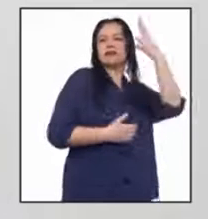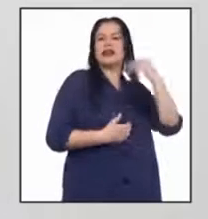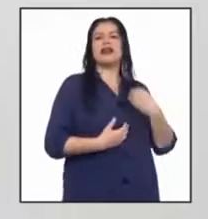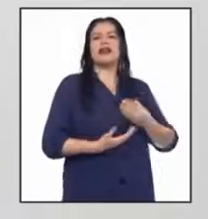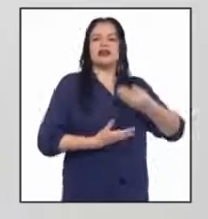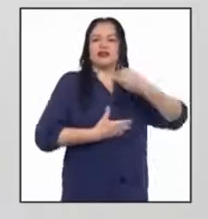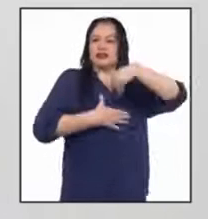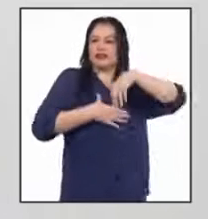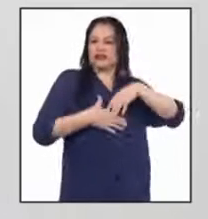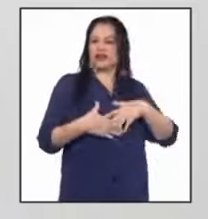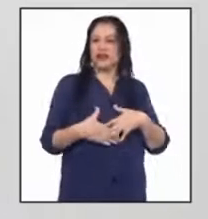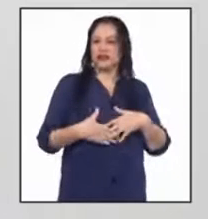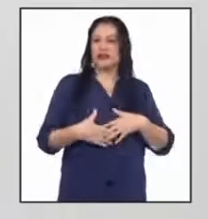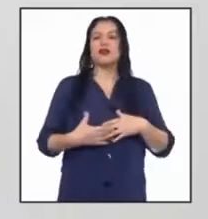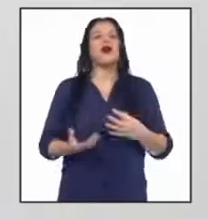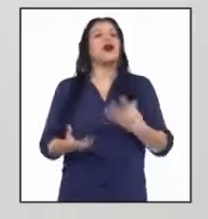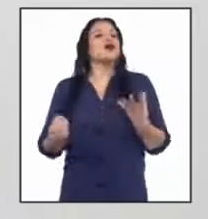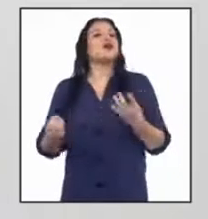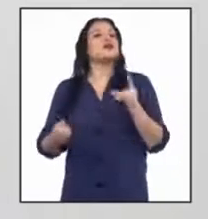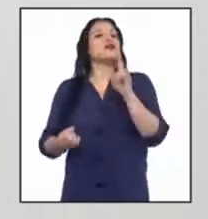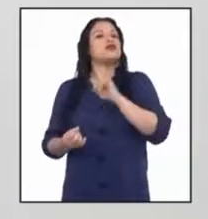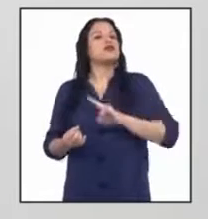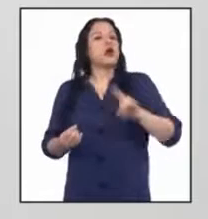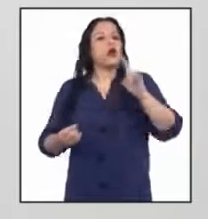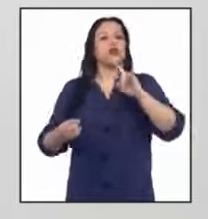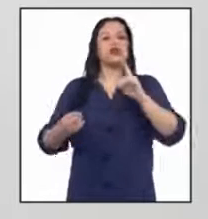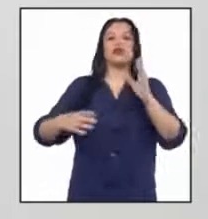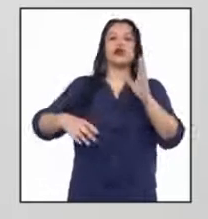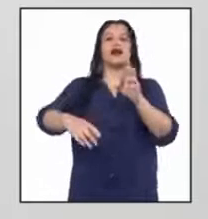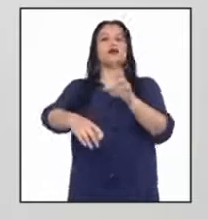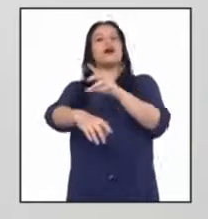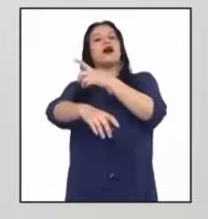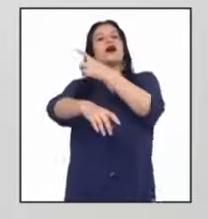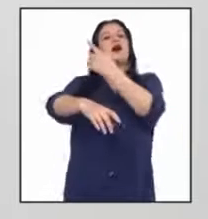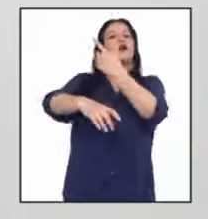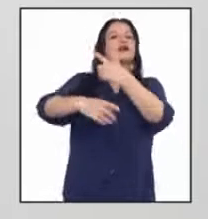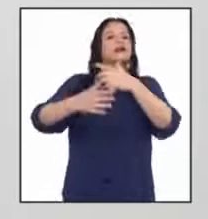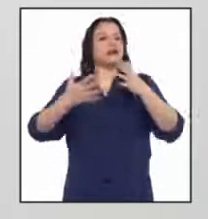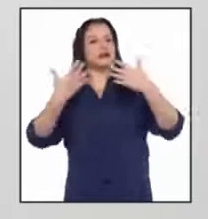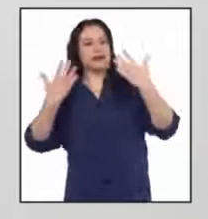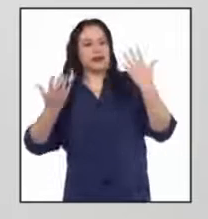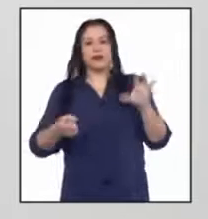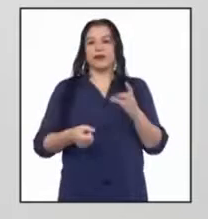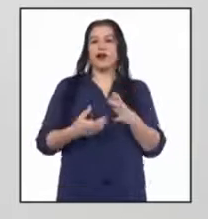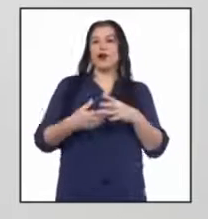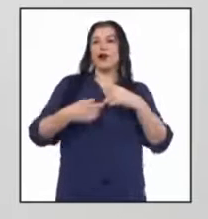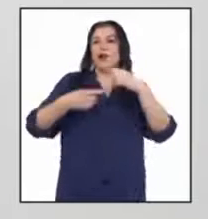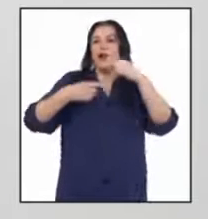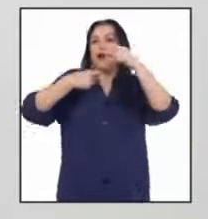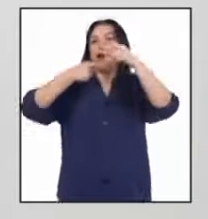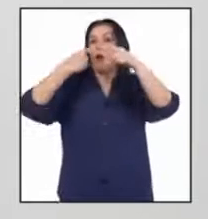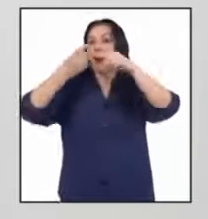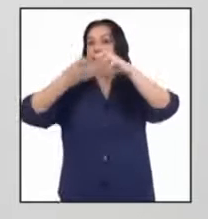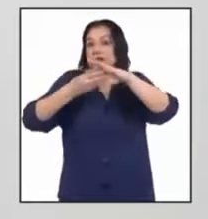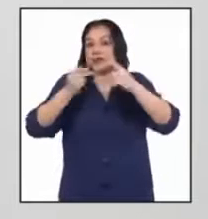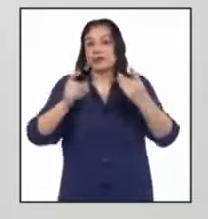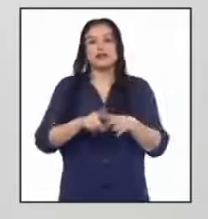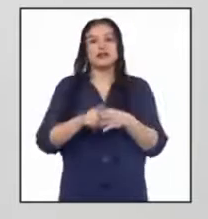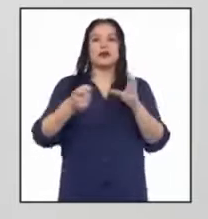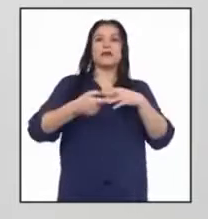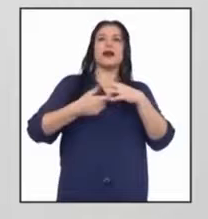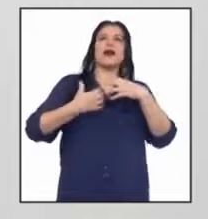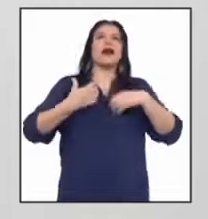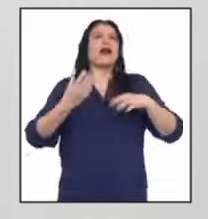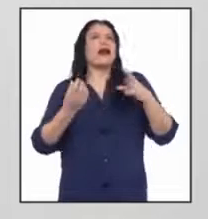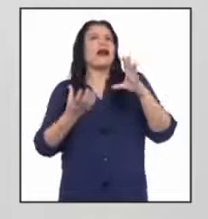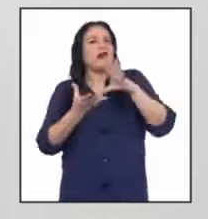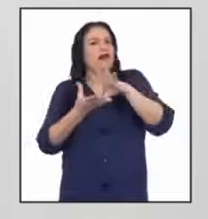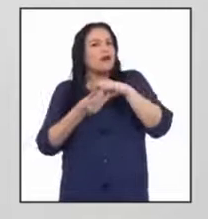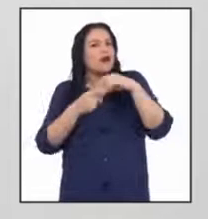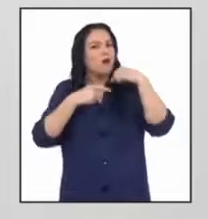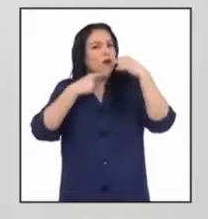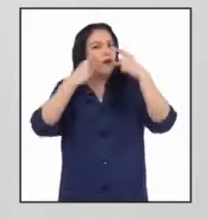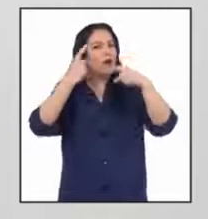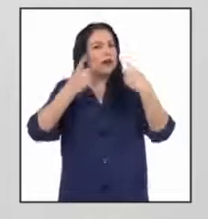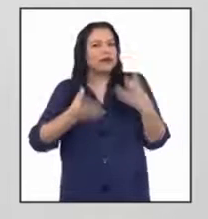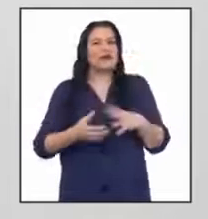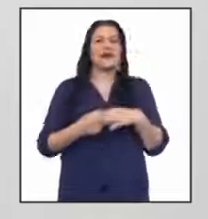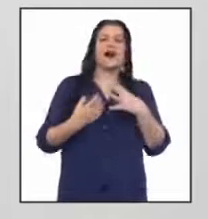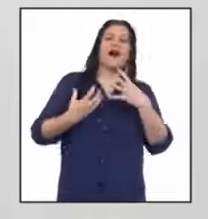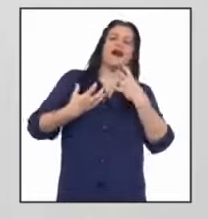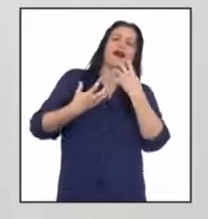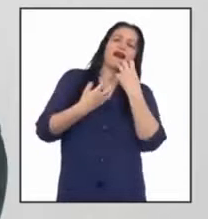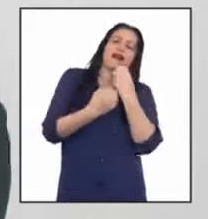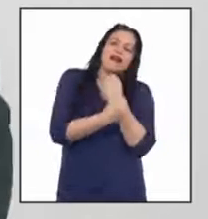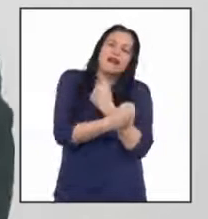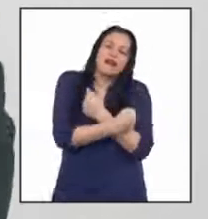utiliza mayormente dentro de la prosa literaria, en cuentos y novelas. Este monólogo es bastante complejo, ya